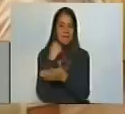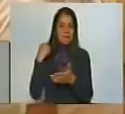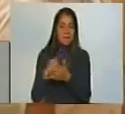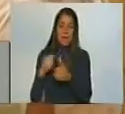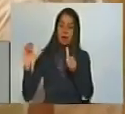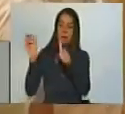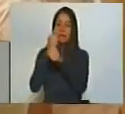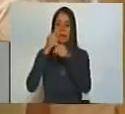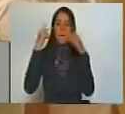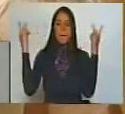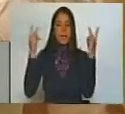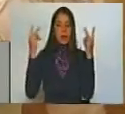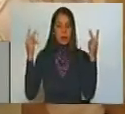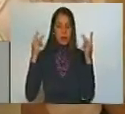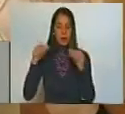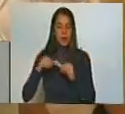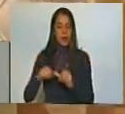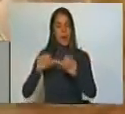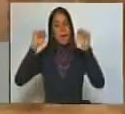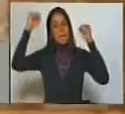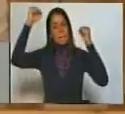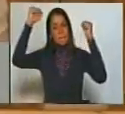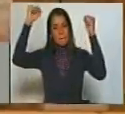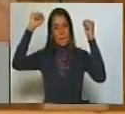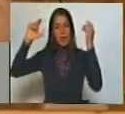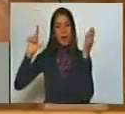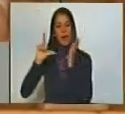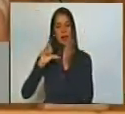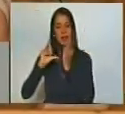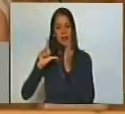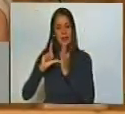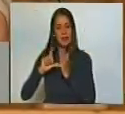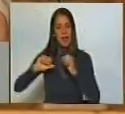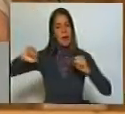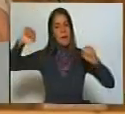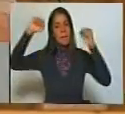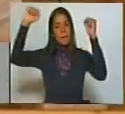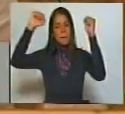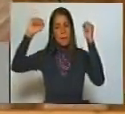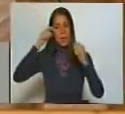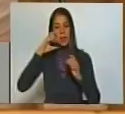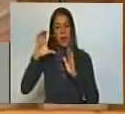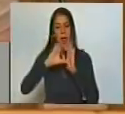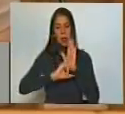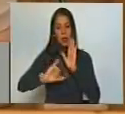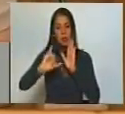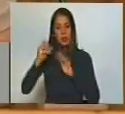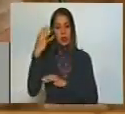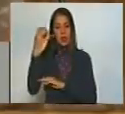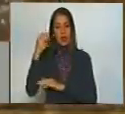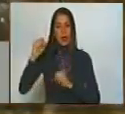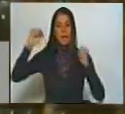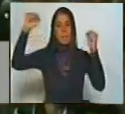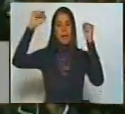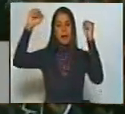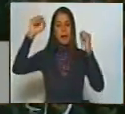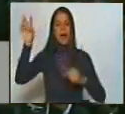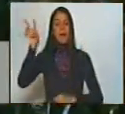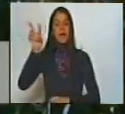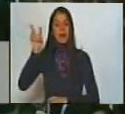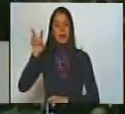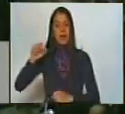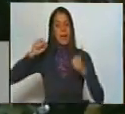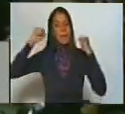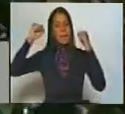seguiremos construyendo y que viva la educación media. ¡Que viva el poder originario! ¡Que viva Venezuela! ¡Que